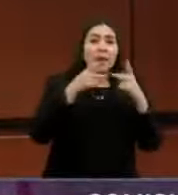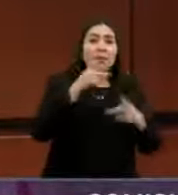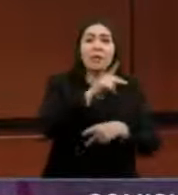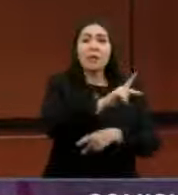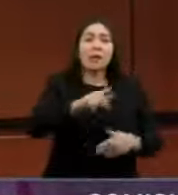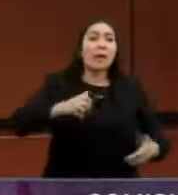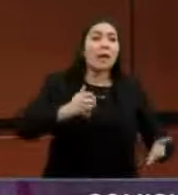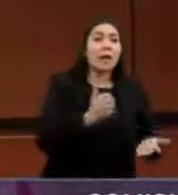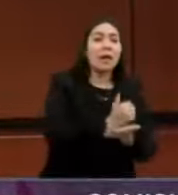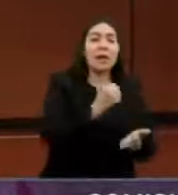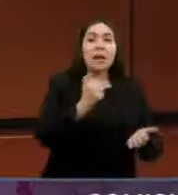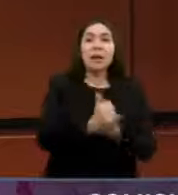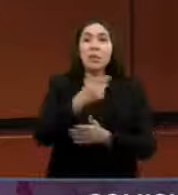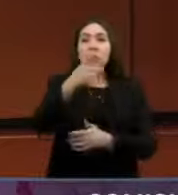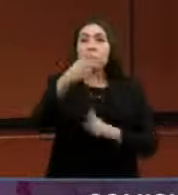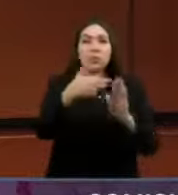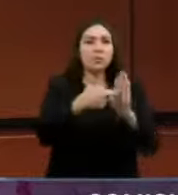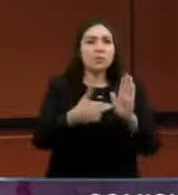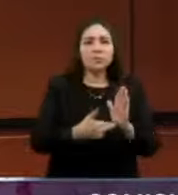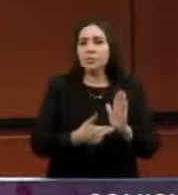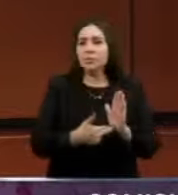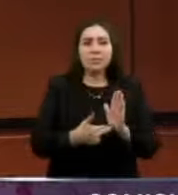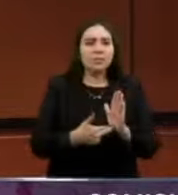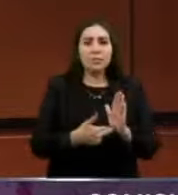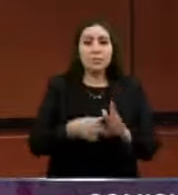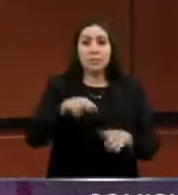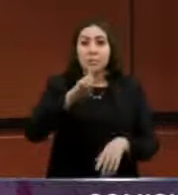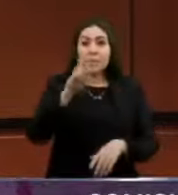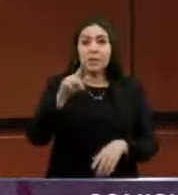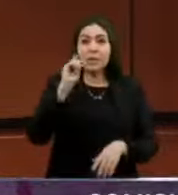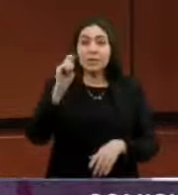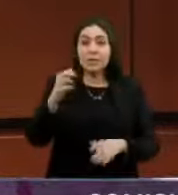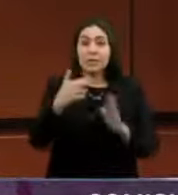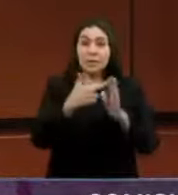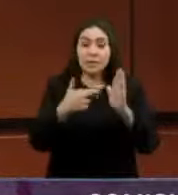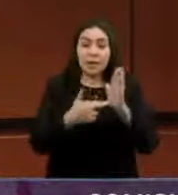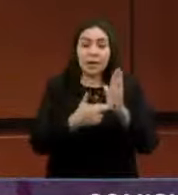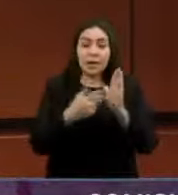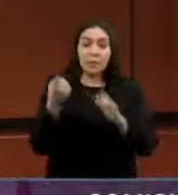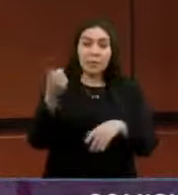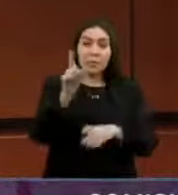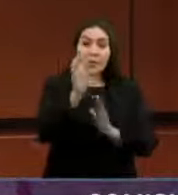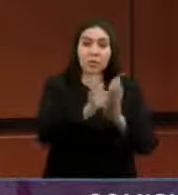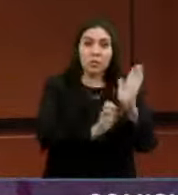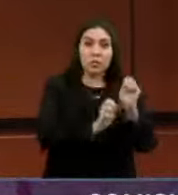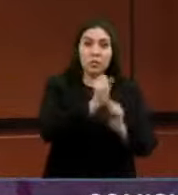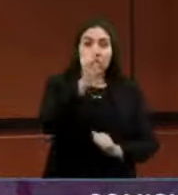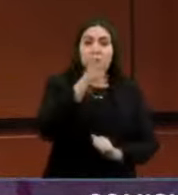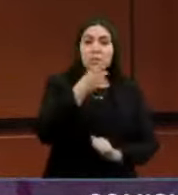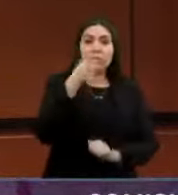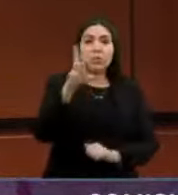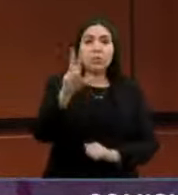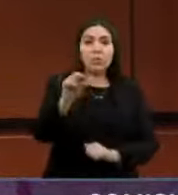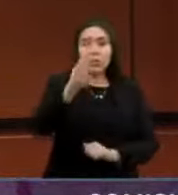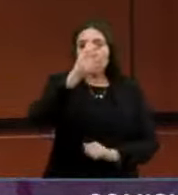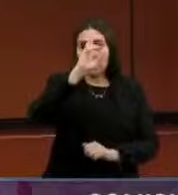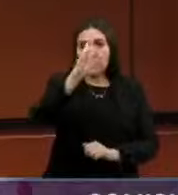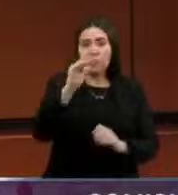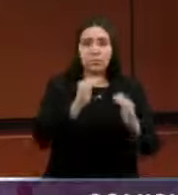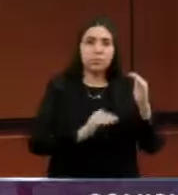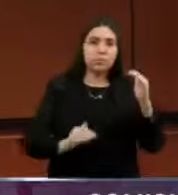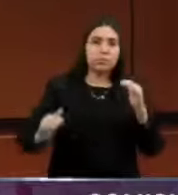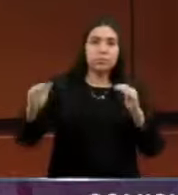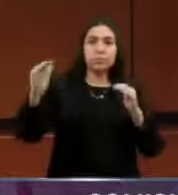reglas, cuando la realidad es que las reglas que establece la Constitución es no una